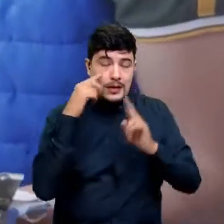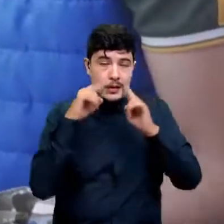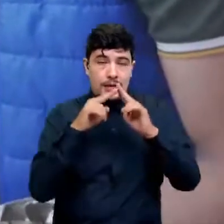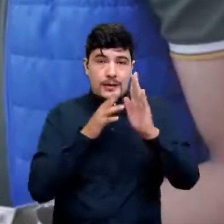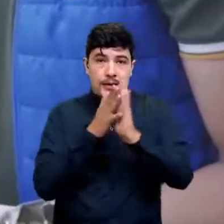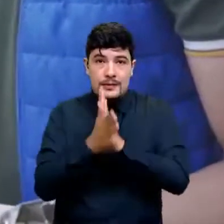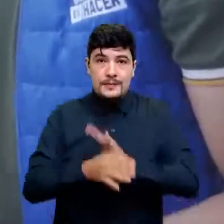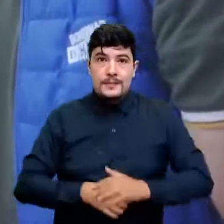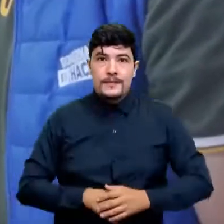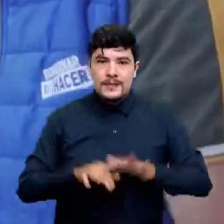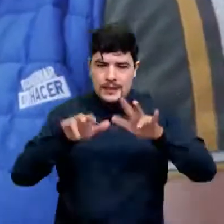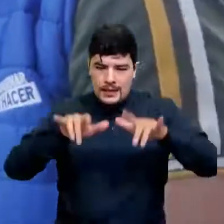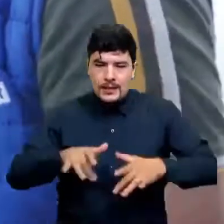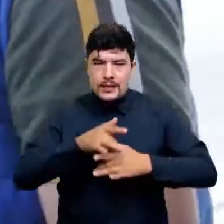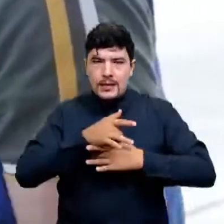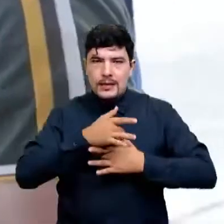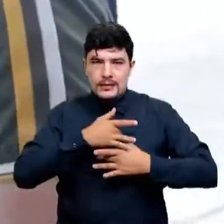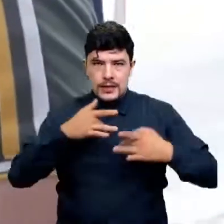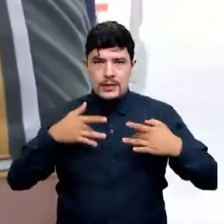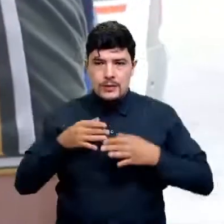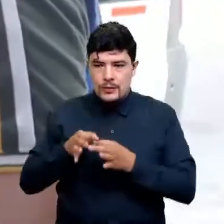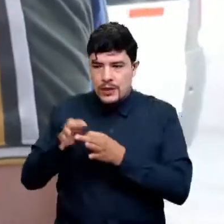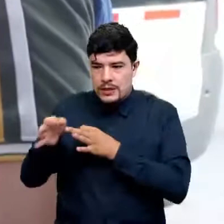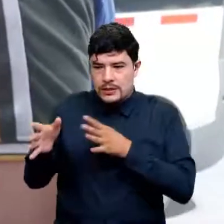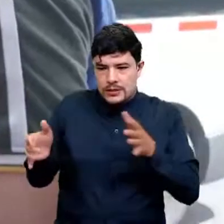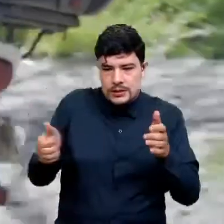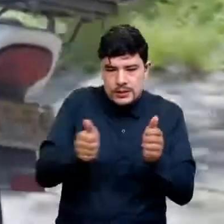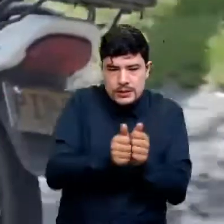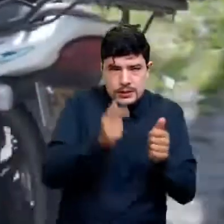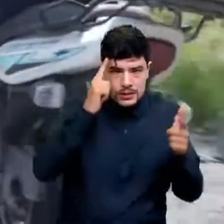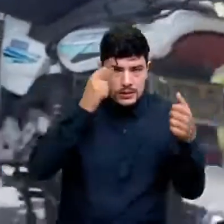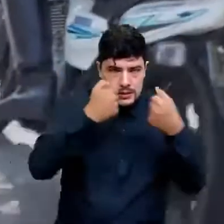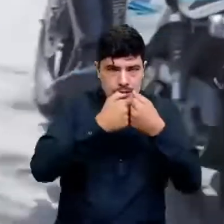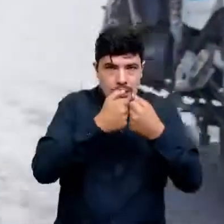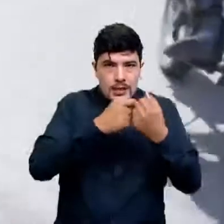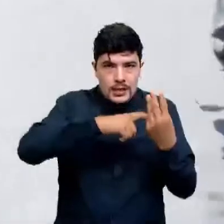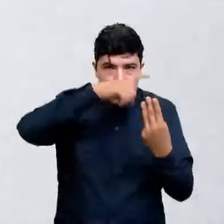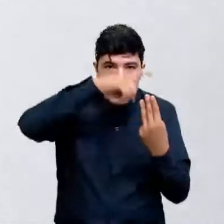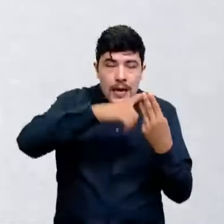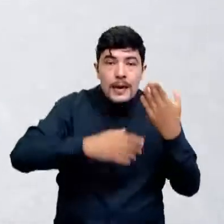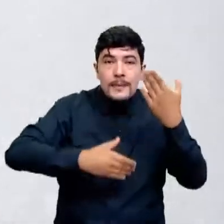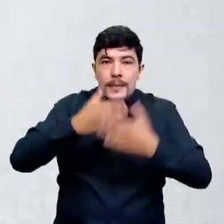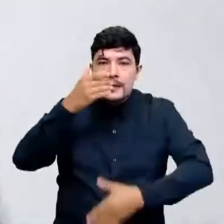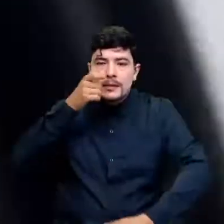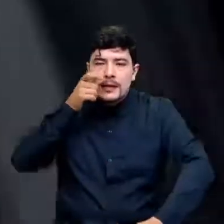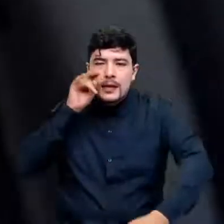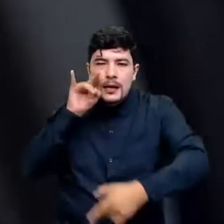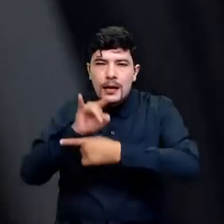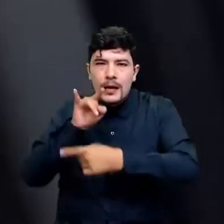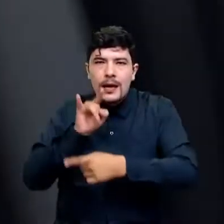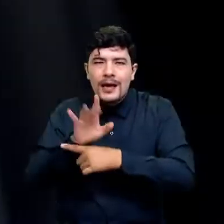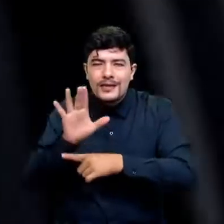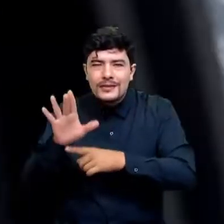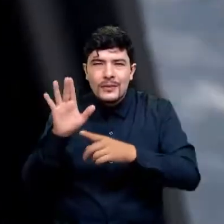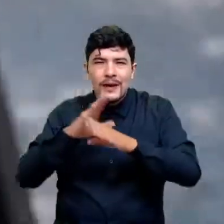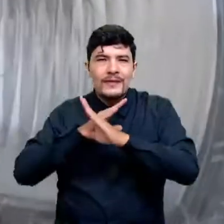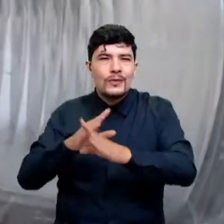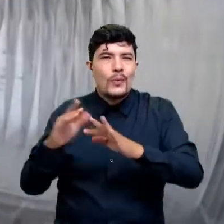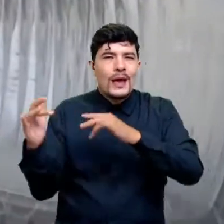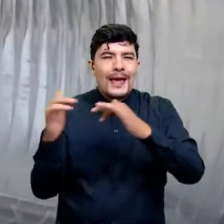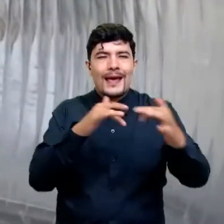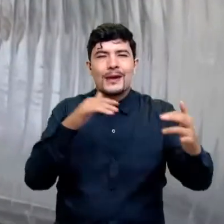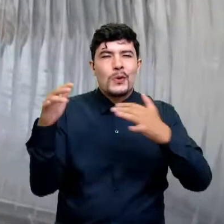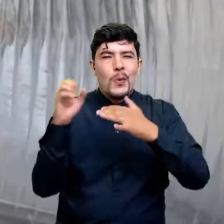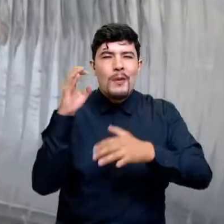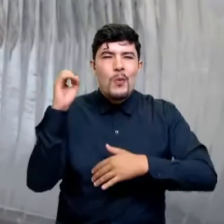La Secretaría de Salud Municipal junto a la Dirección de Tránsito de Bucaramanga comenzaron a hacer operativos para controlar la guerra del centavo, debido